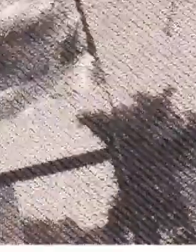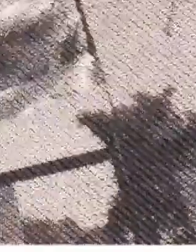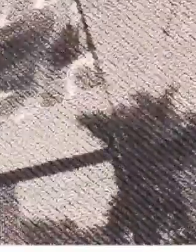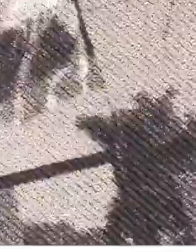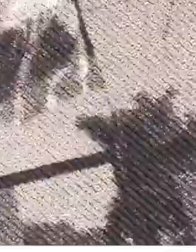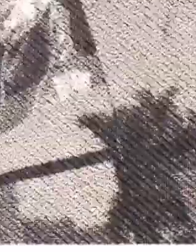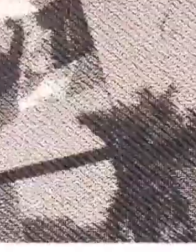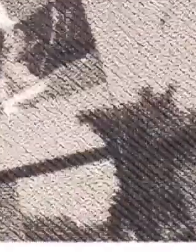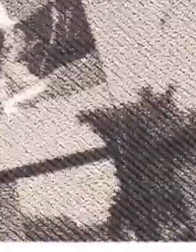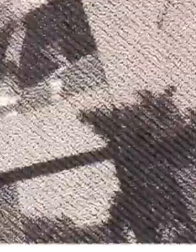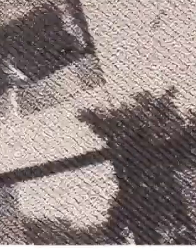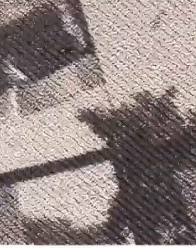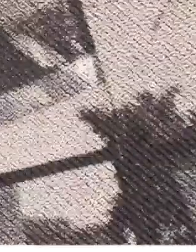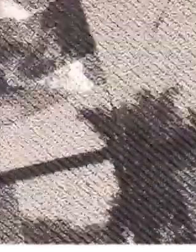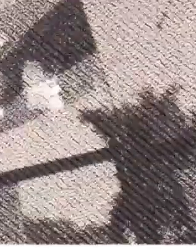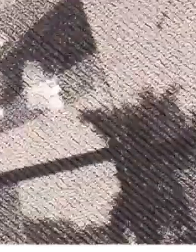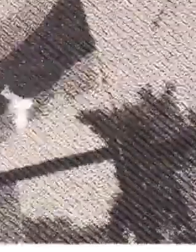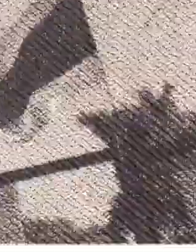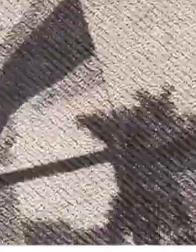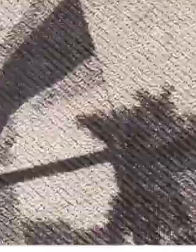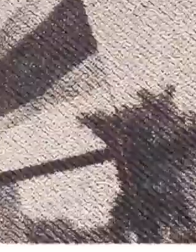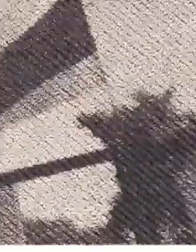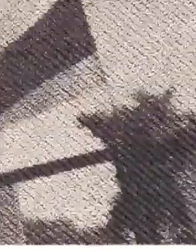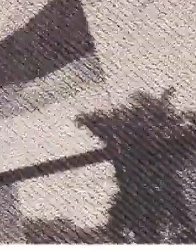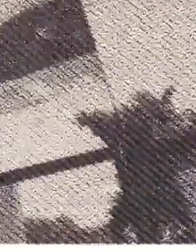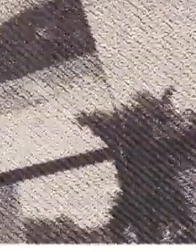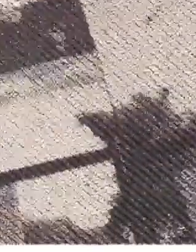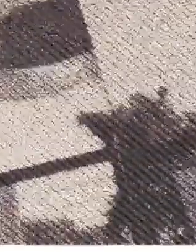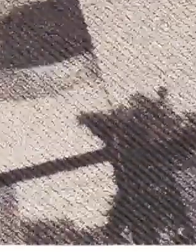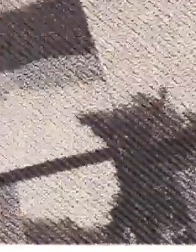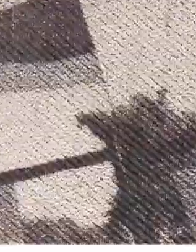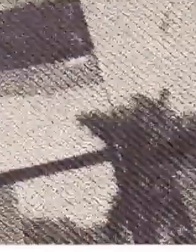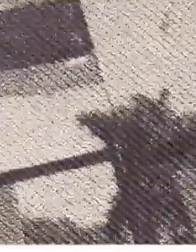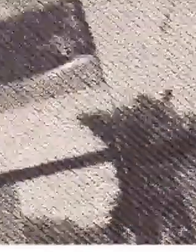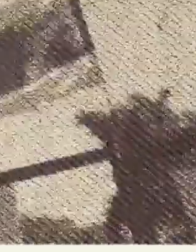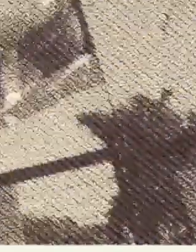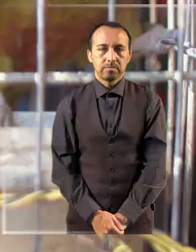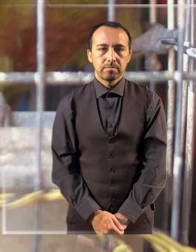En primer plano aparece el loro de Manuel.